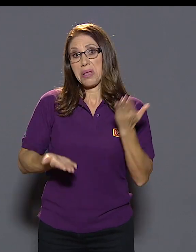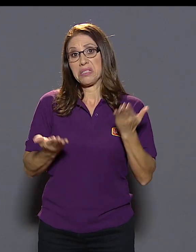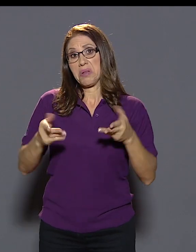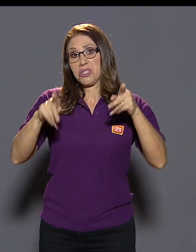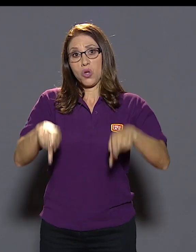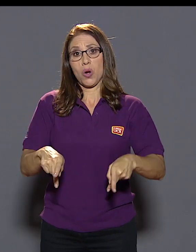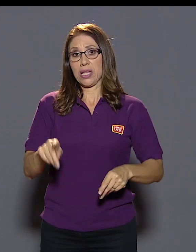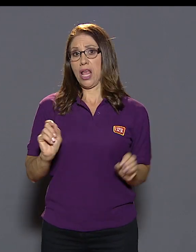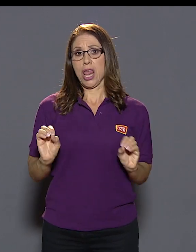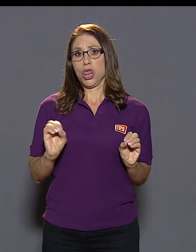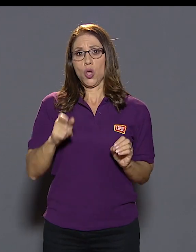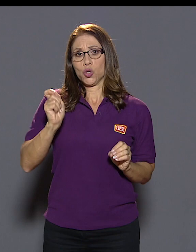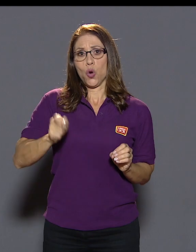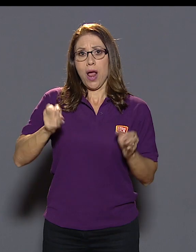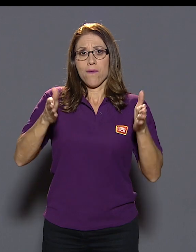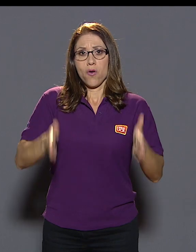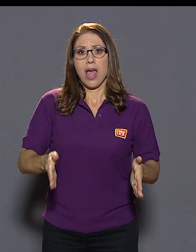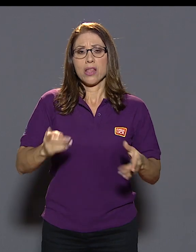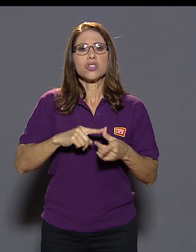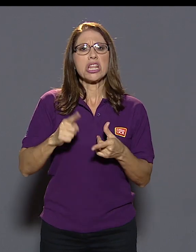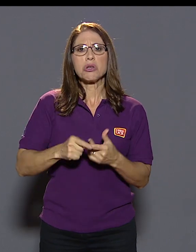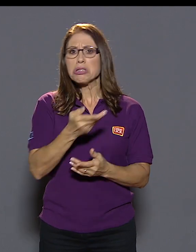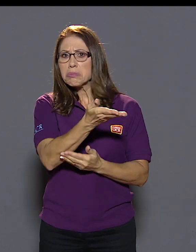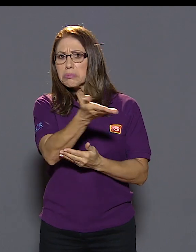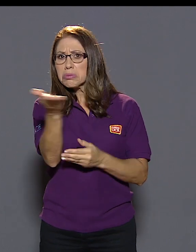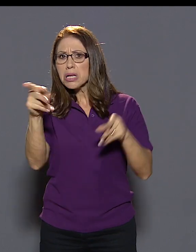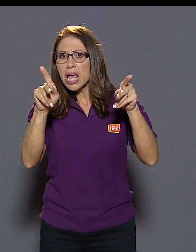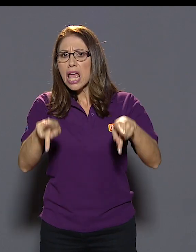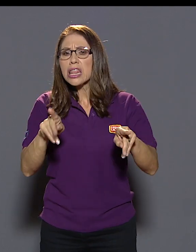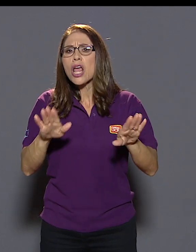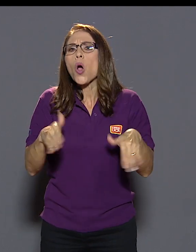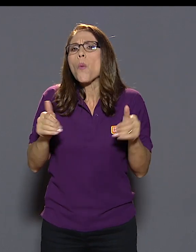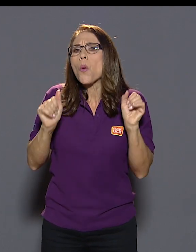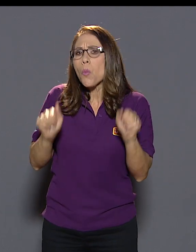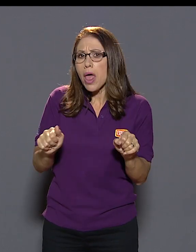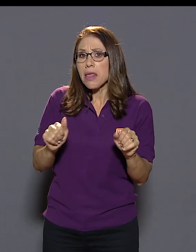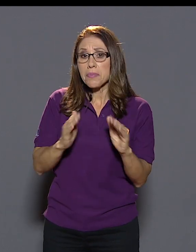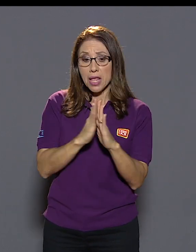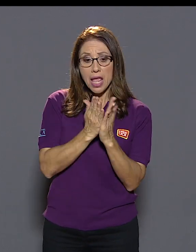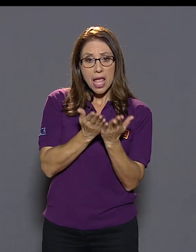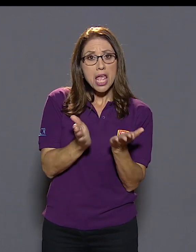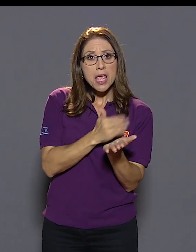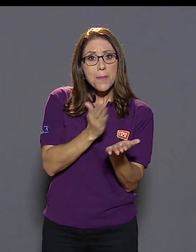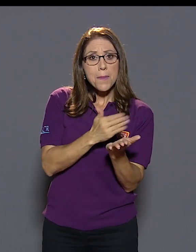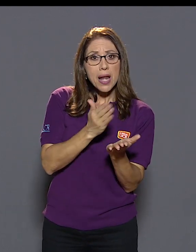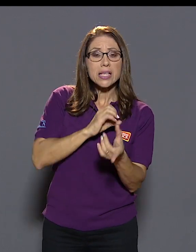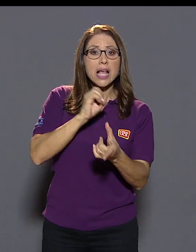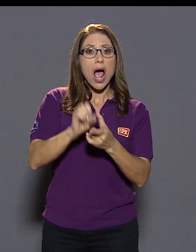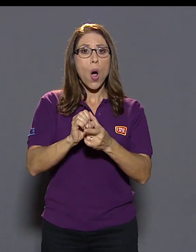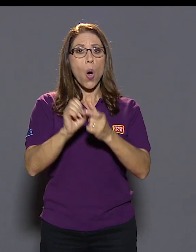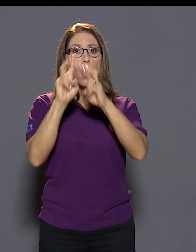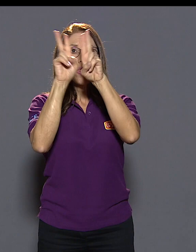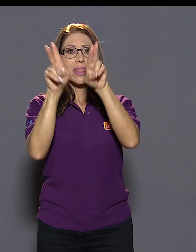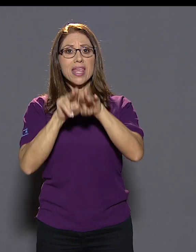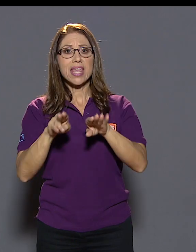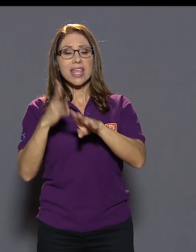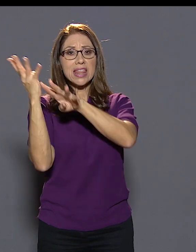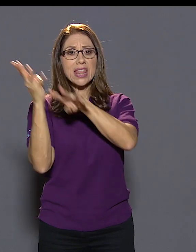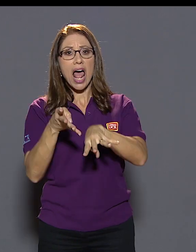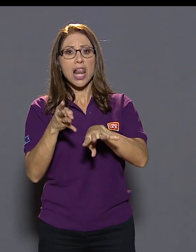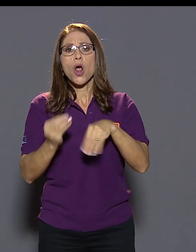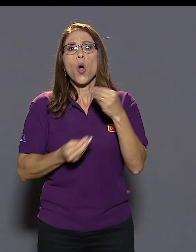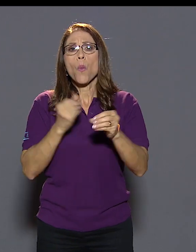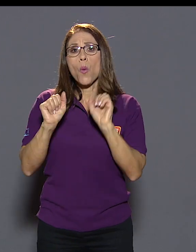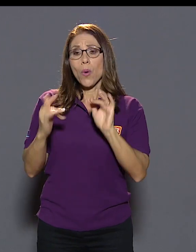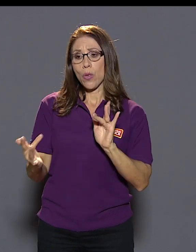no son abogados y abogadas. Entonces, ¿cómo puede la gente buscar esta versión, ya sea impresa o digital? ¿Cómo se puede contactar con